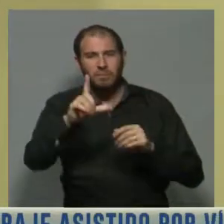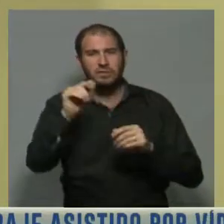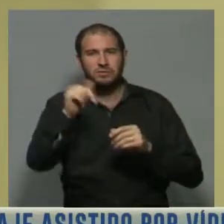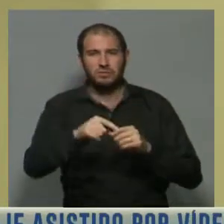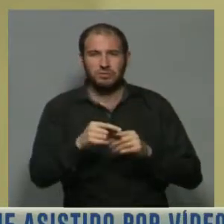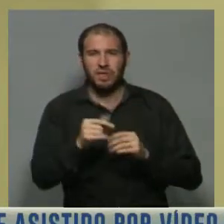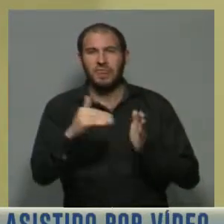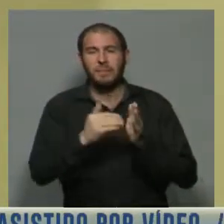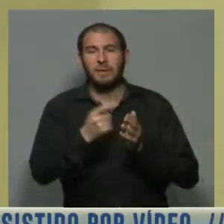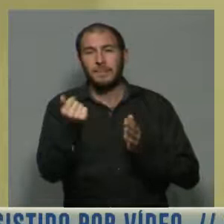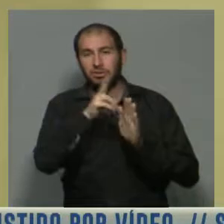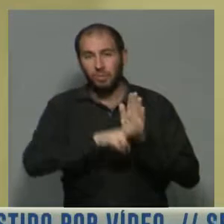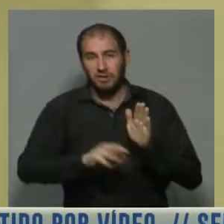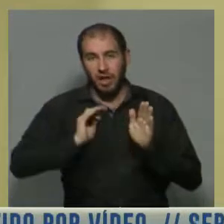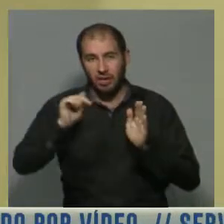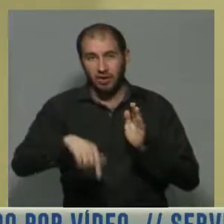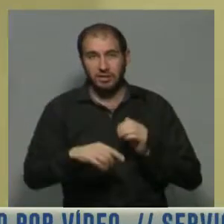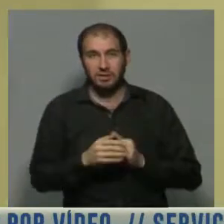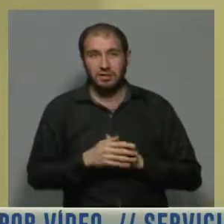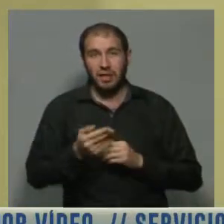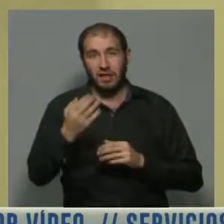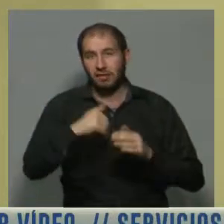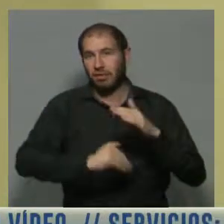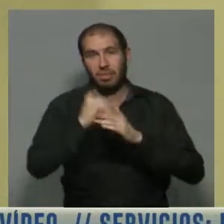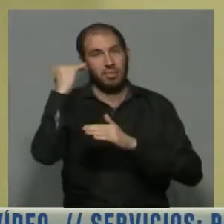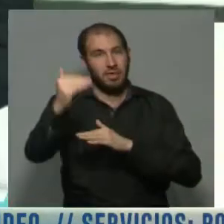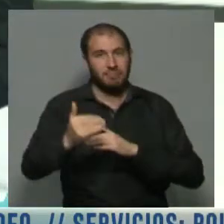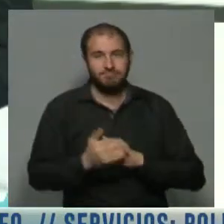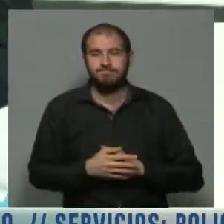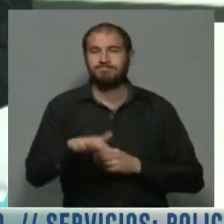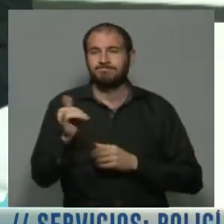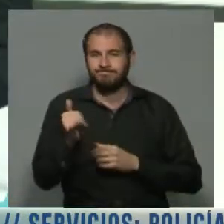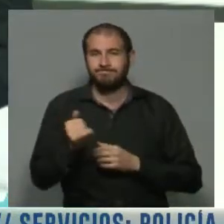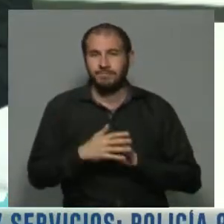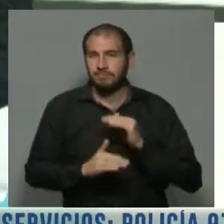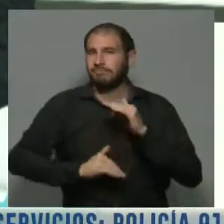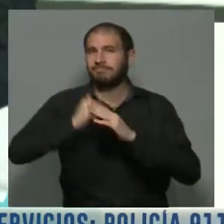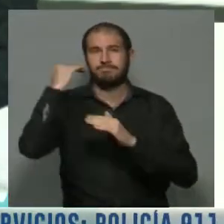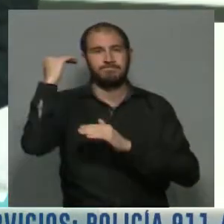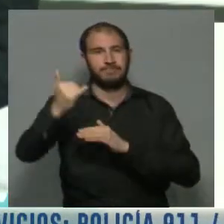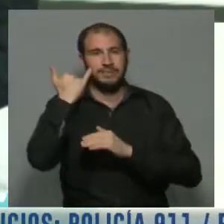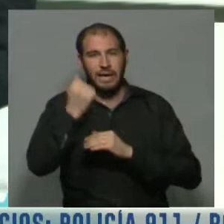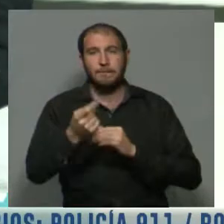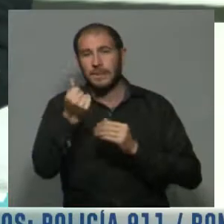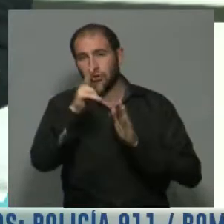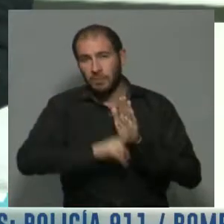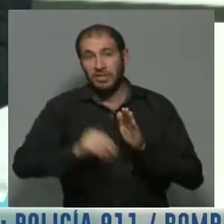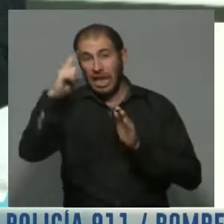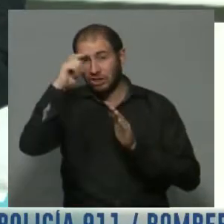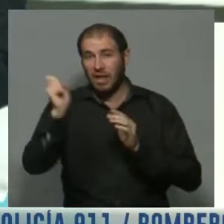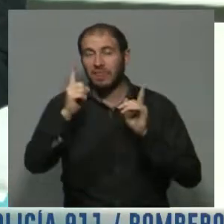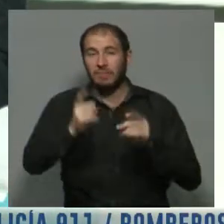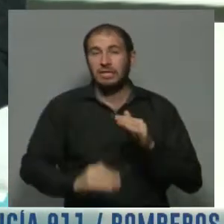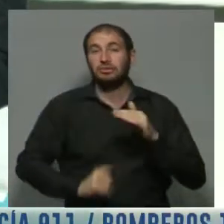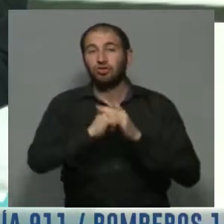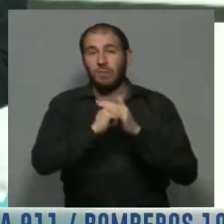esperaba según el presupuesto para este año ya lo hemos sobrepasado. Sí, los hemos sobrepasado, tanto el del presupuesto a nivel nacional como la